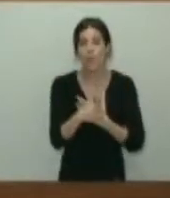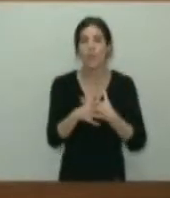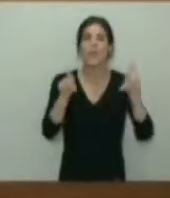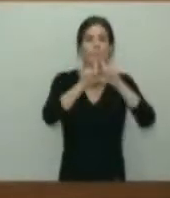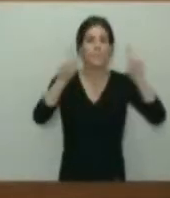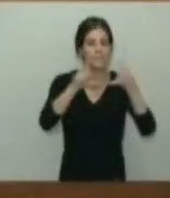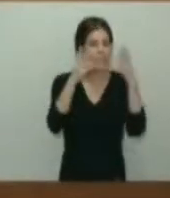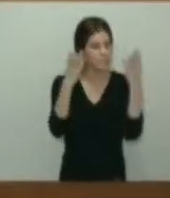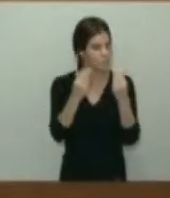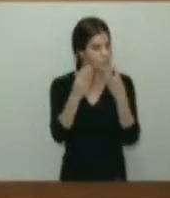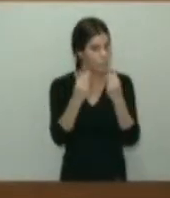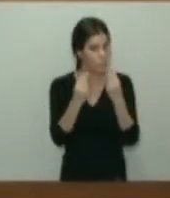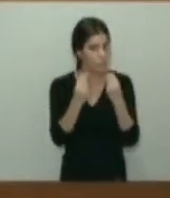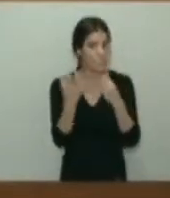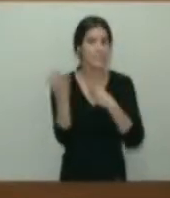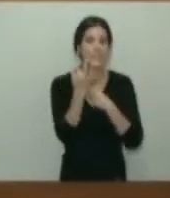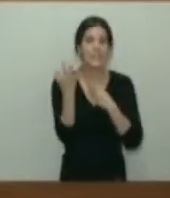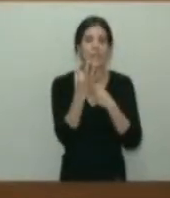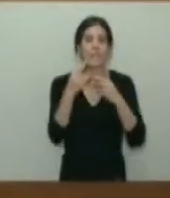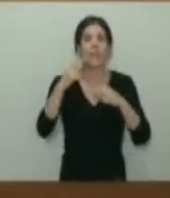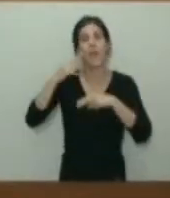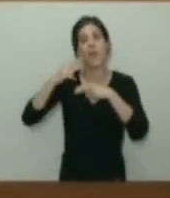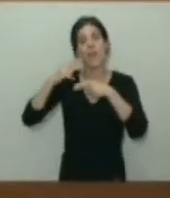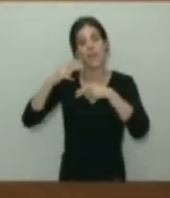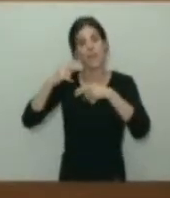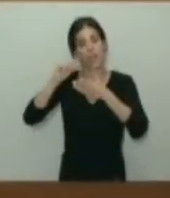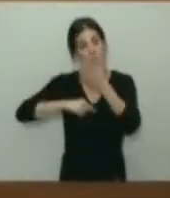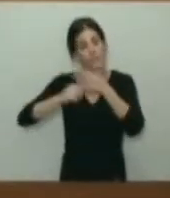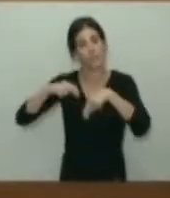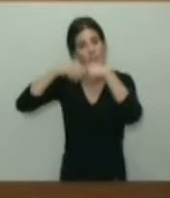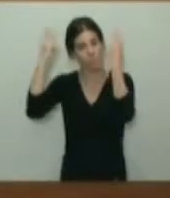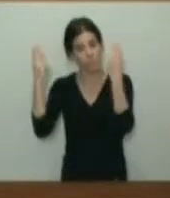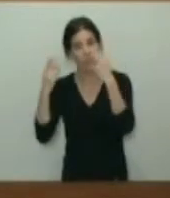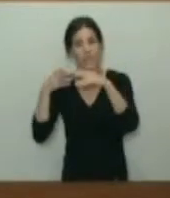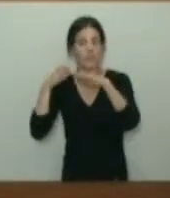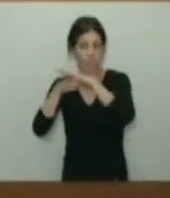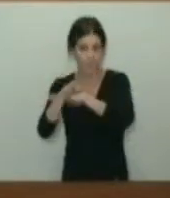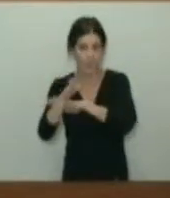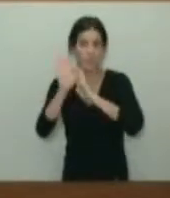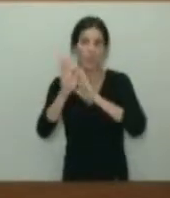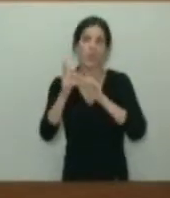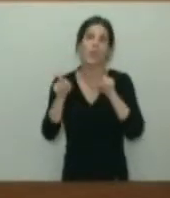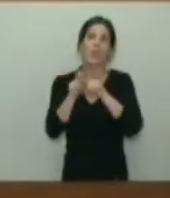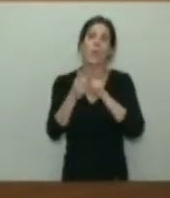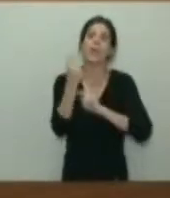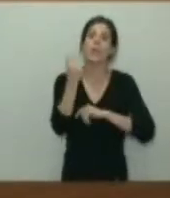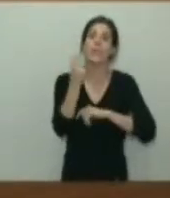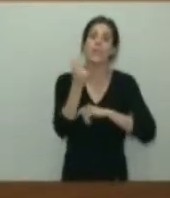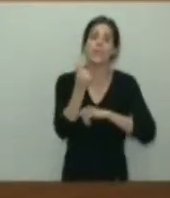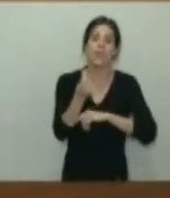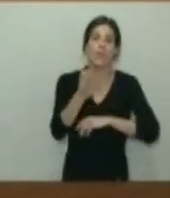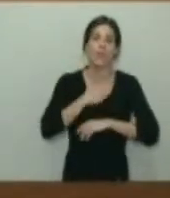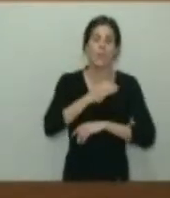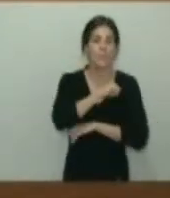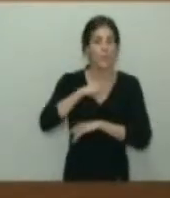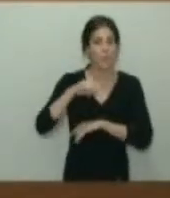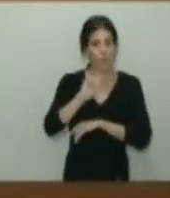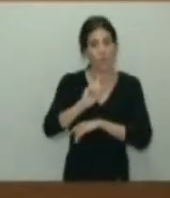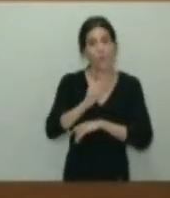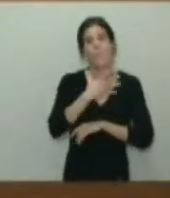empresas accedan a contrataciones públicas que no realizan solo con medios propios, sino que subcontratan a pequeñas empresas y